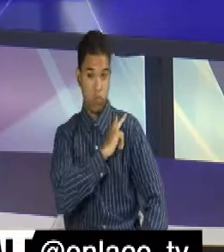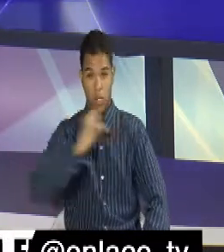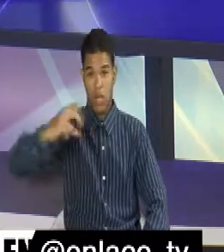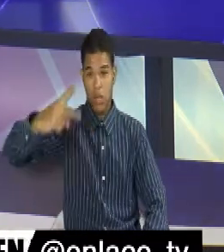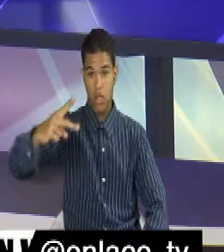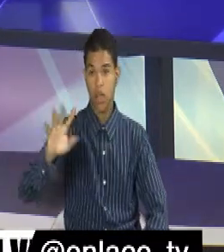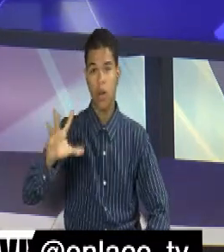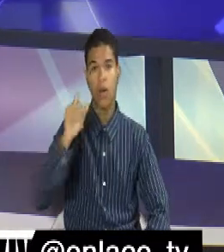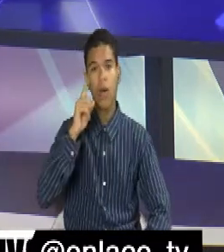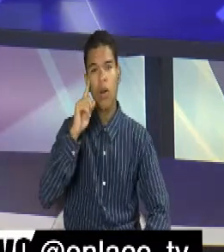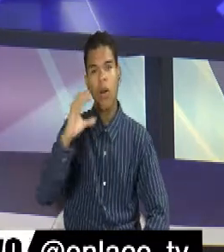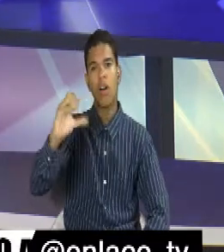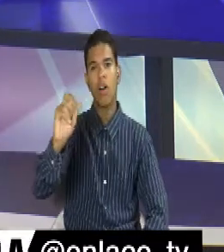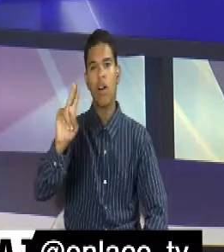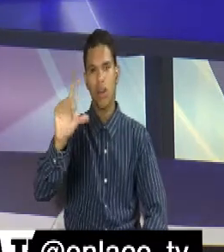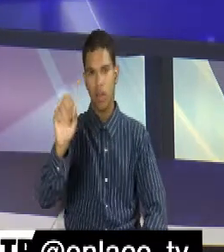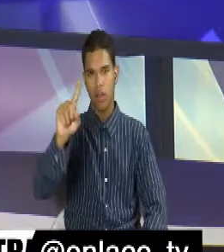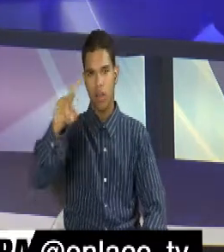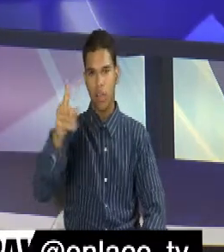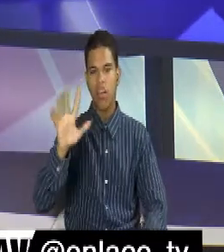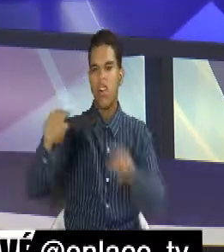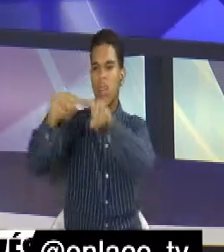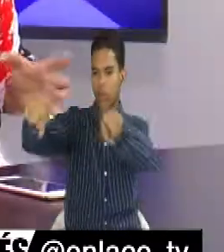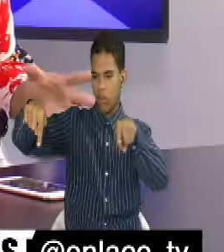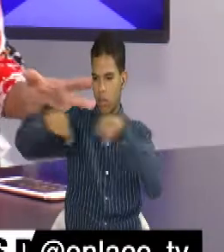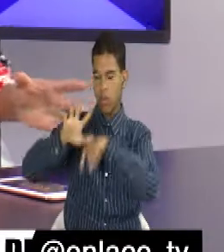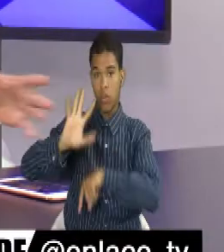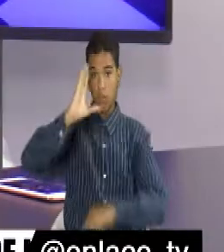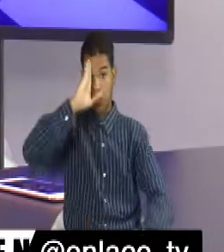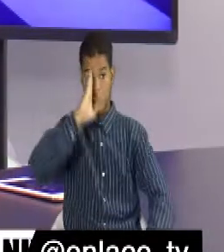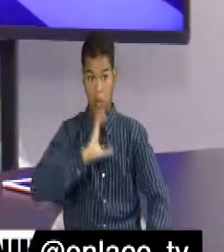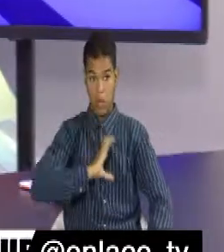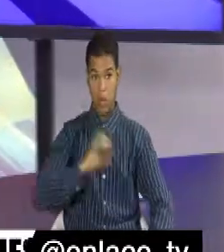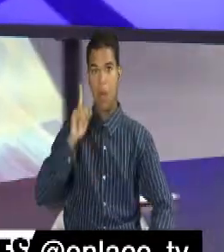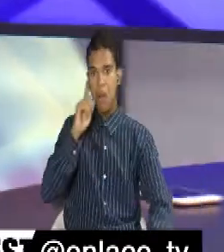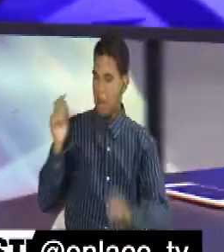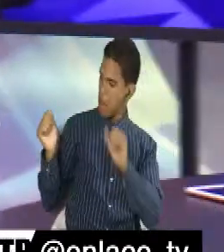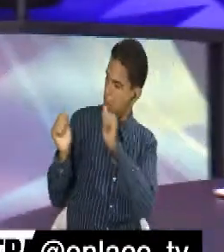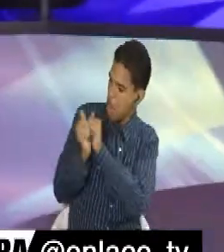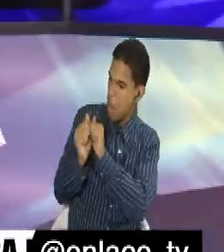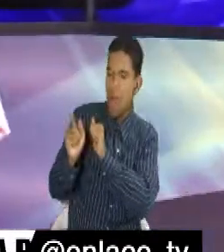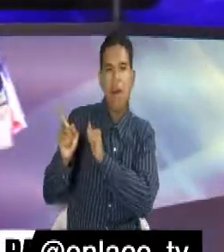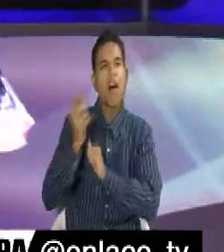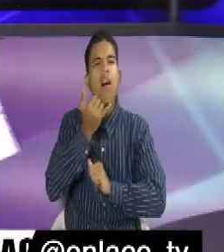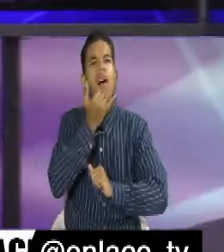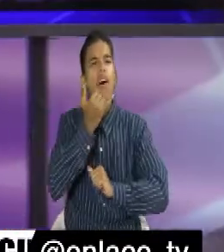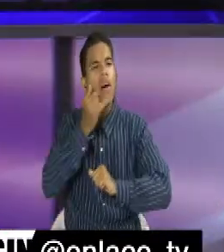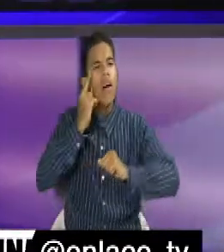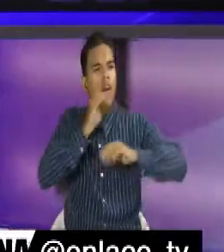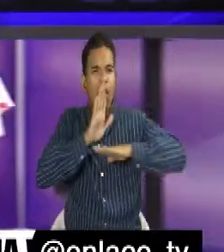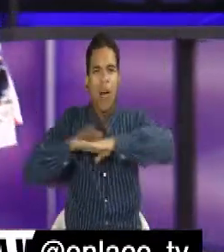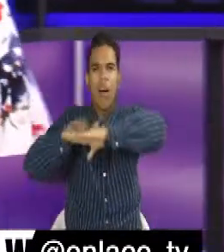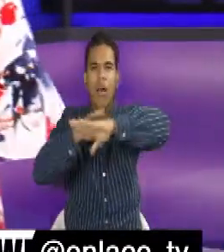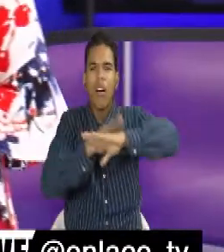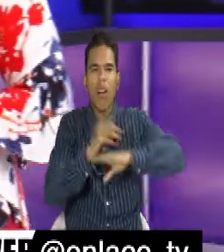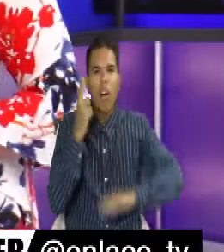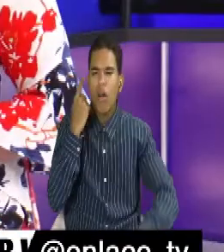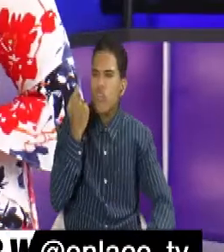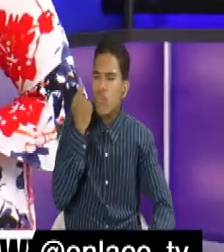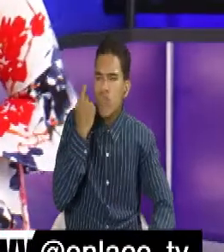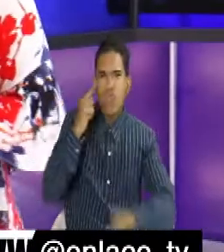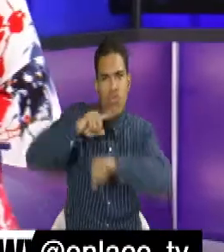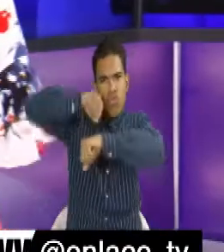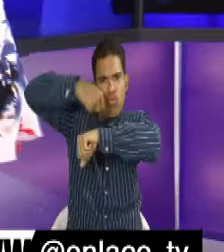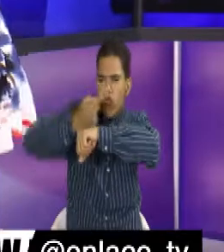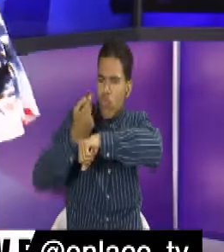de gestores, estación de policía de Barranca Berbeca, y nos estará haciendo referencia acerca de una silla de ruedas que entregaron en las últimas horas a una